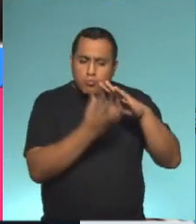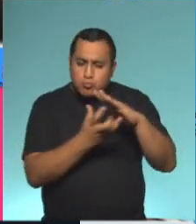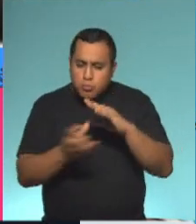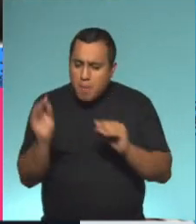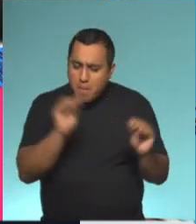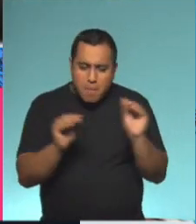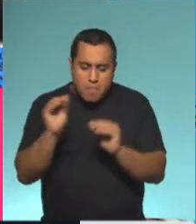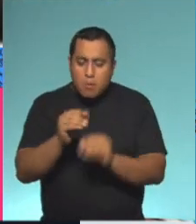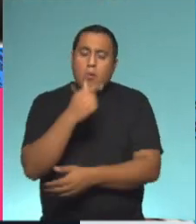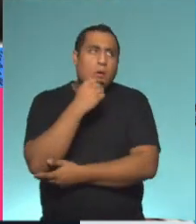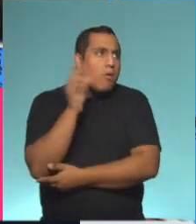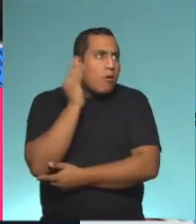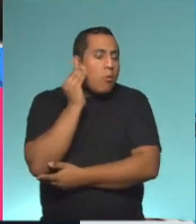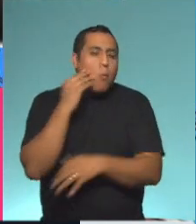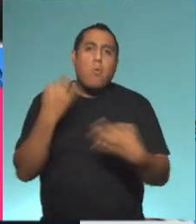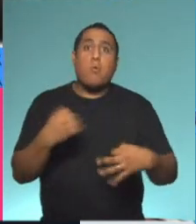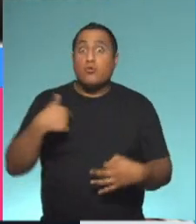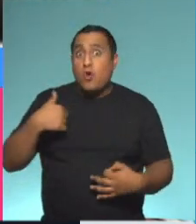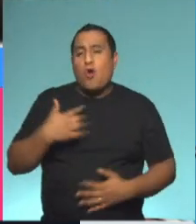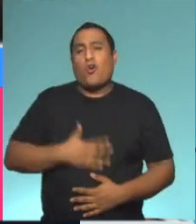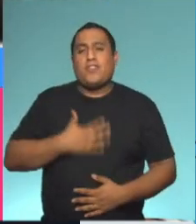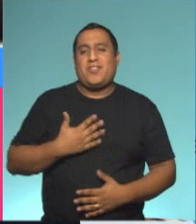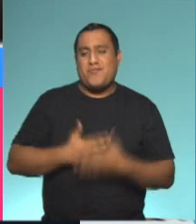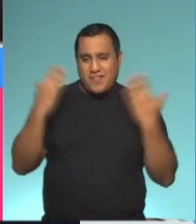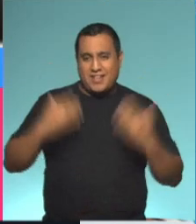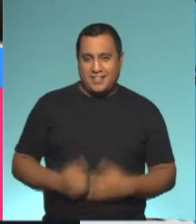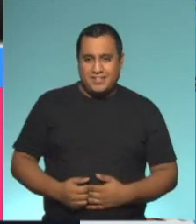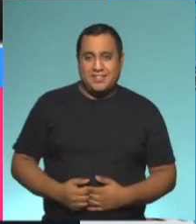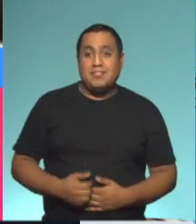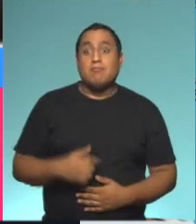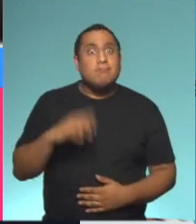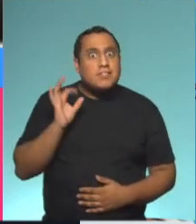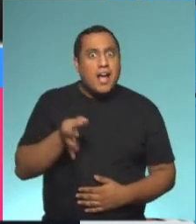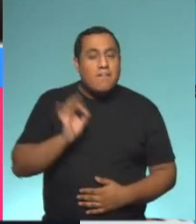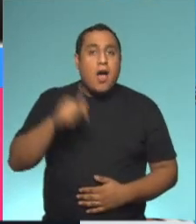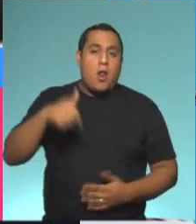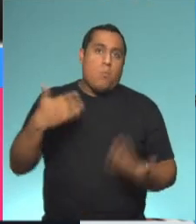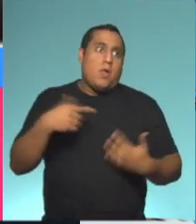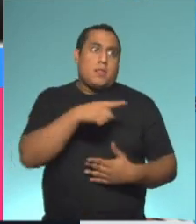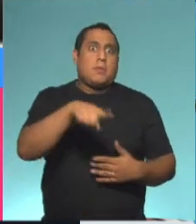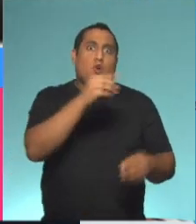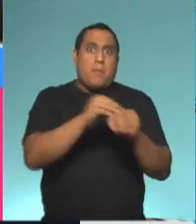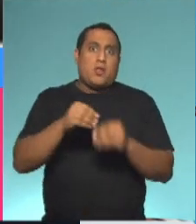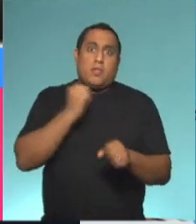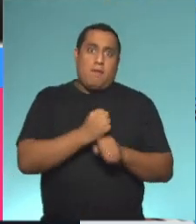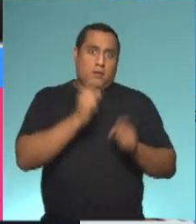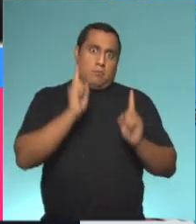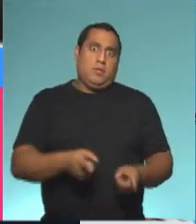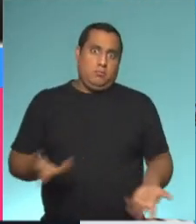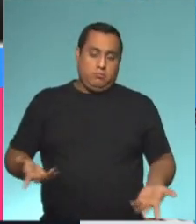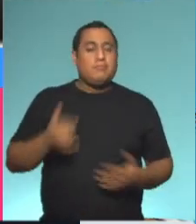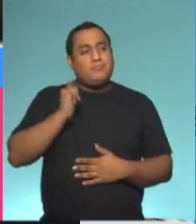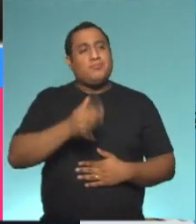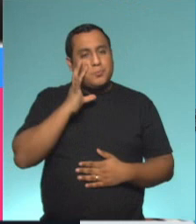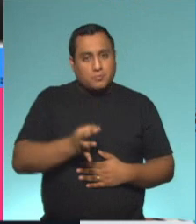muy, muy feliz, muy contento de hacerlo. Claro. Y de saber que es una posibilidad para todos los compañeros también, ¿no? Por supuesto. Y Héctor,